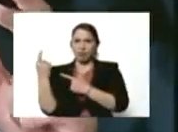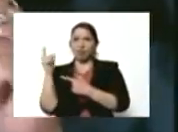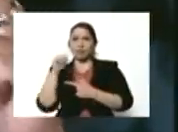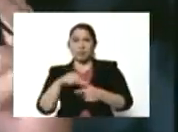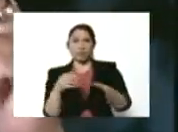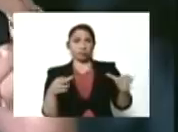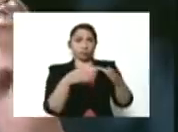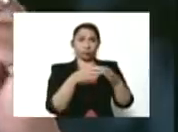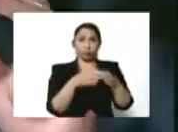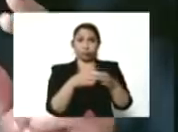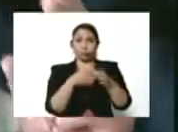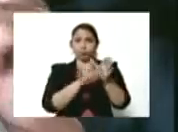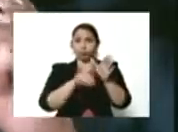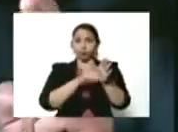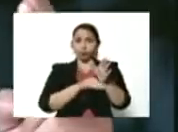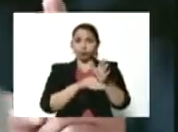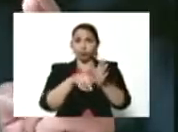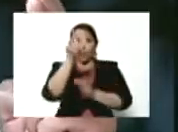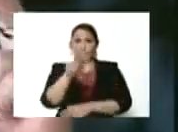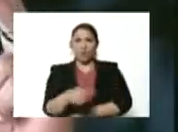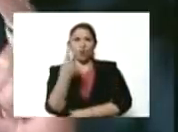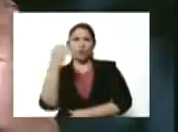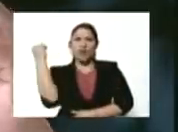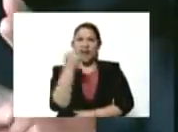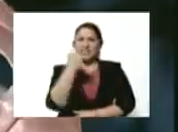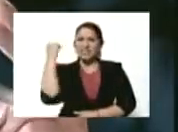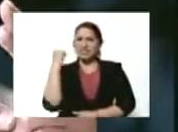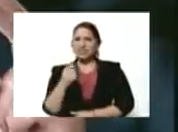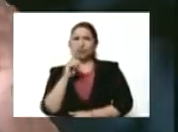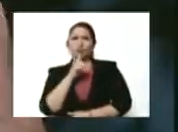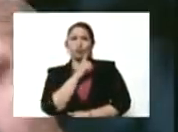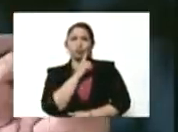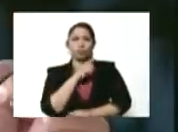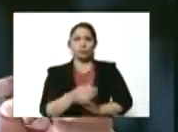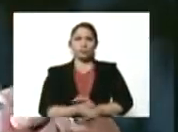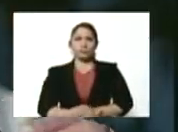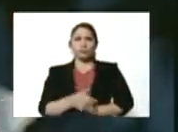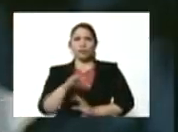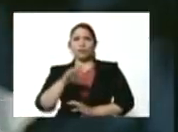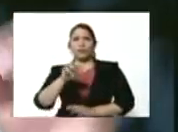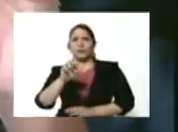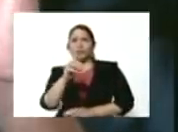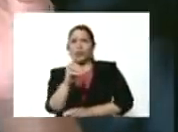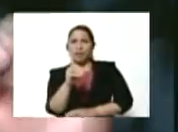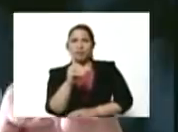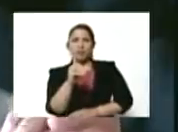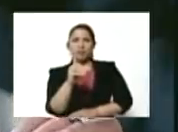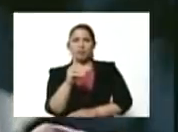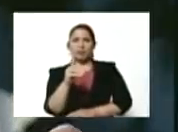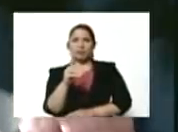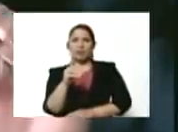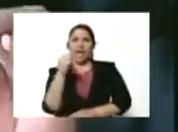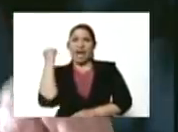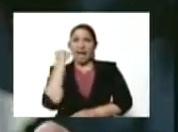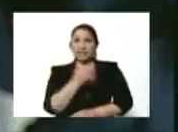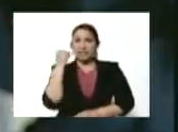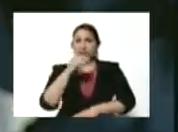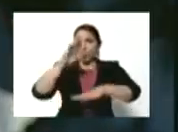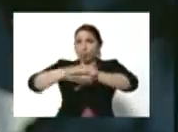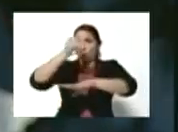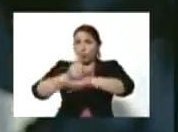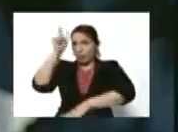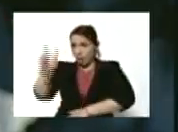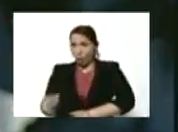varias veces con un señor, presidente, un asesino, que se llama Fred Mavares, que es el asesino